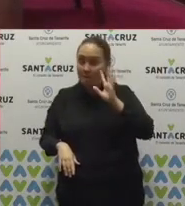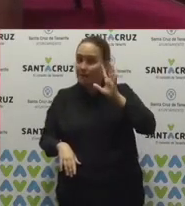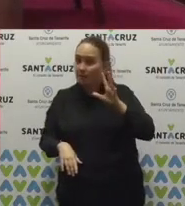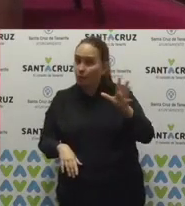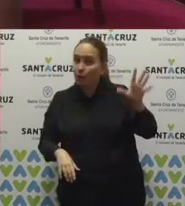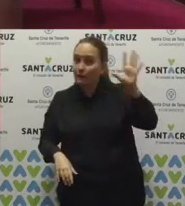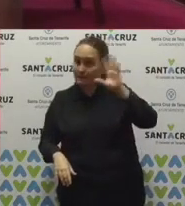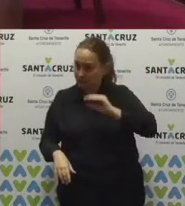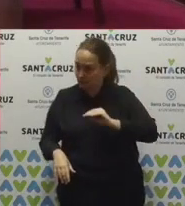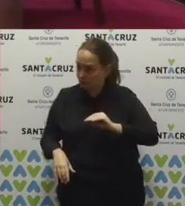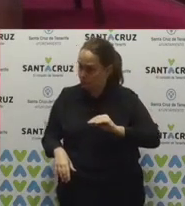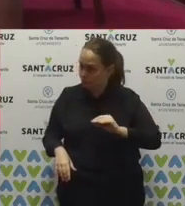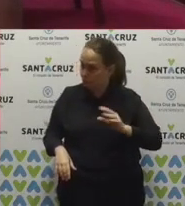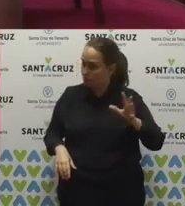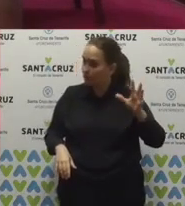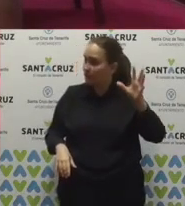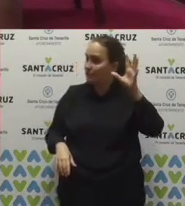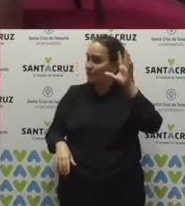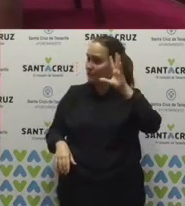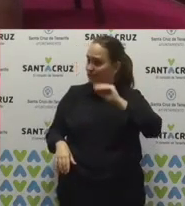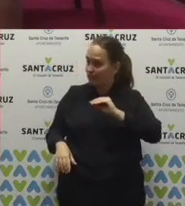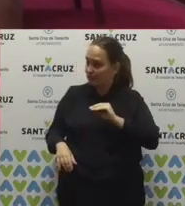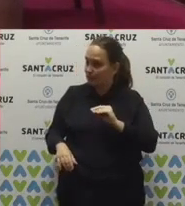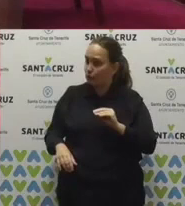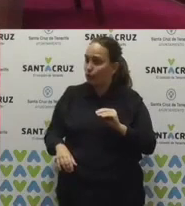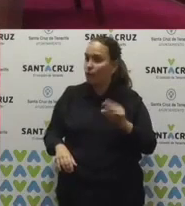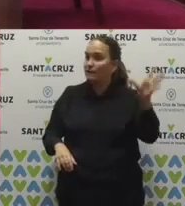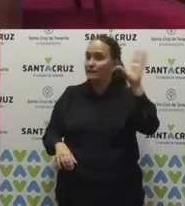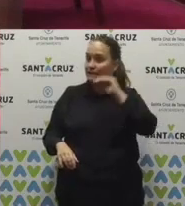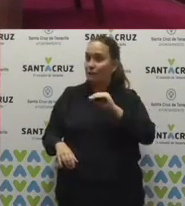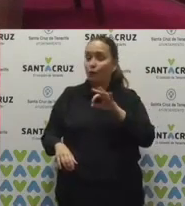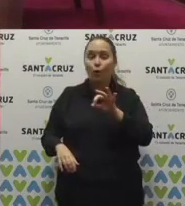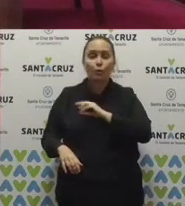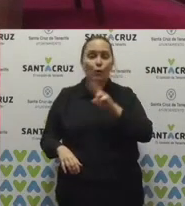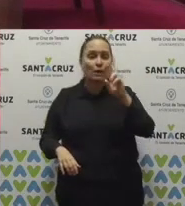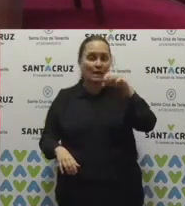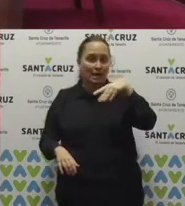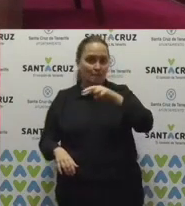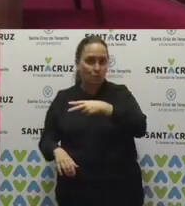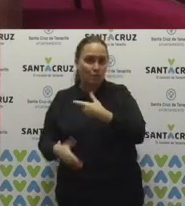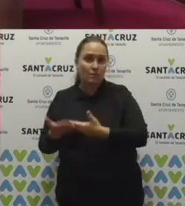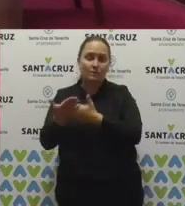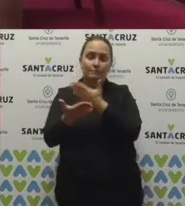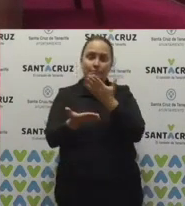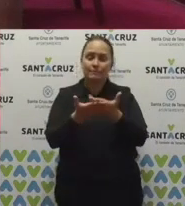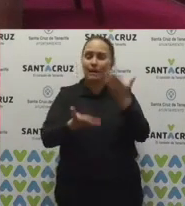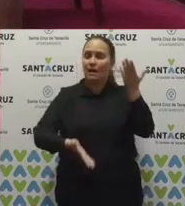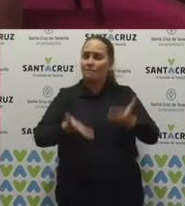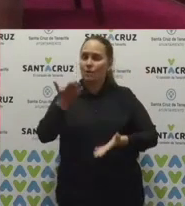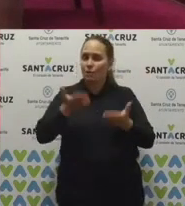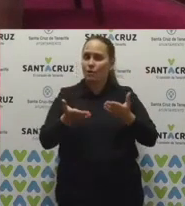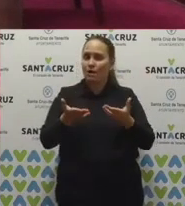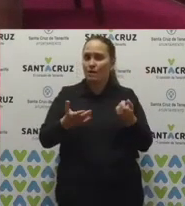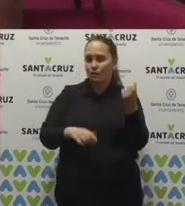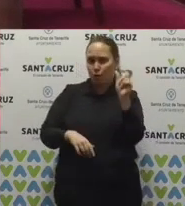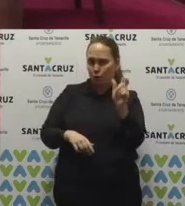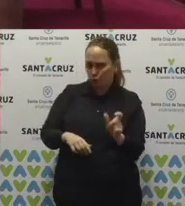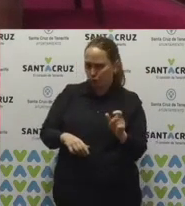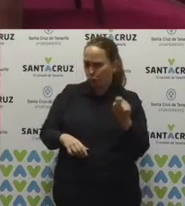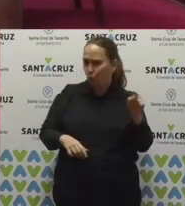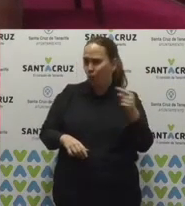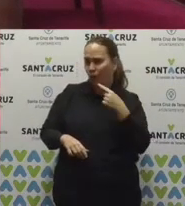lo que la propuesta que decía don ramón de evaluar la reducción de costes usted apuntaba